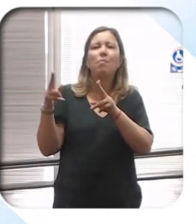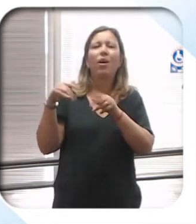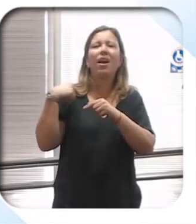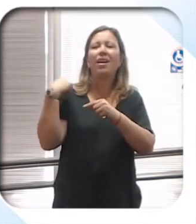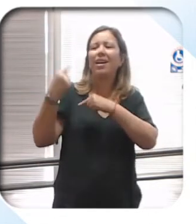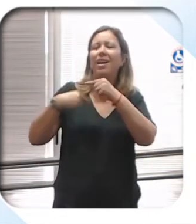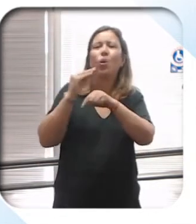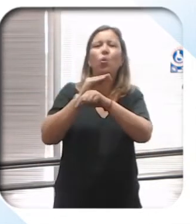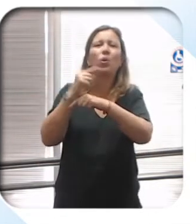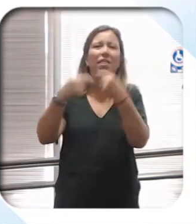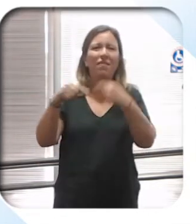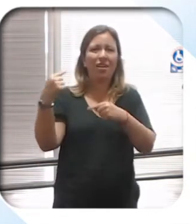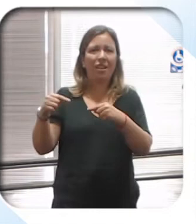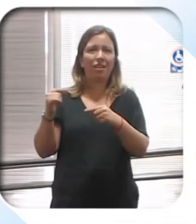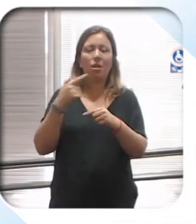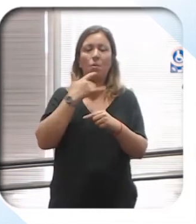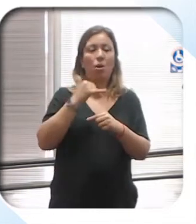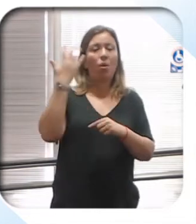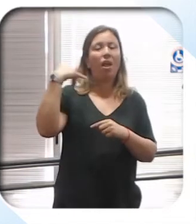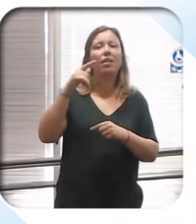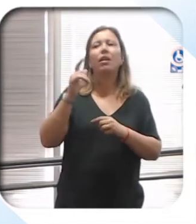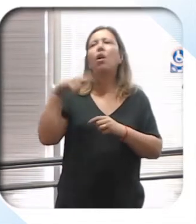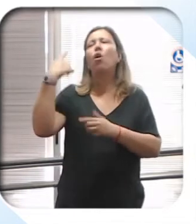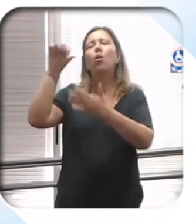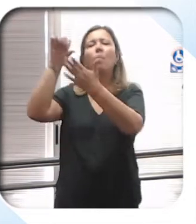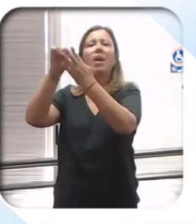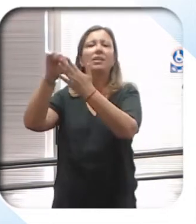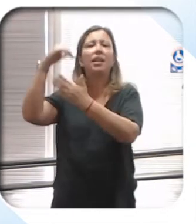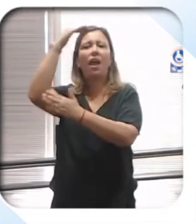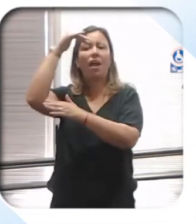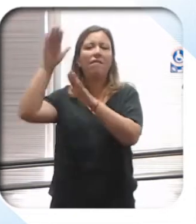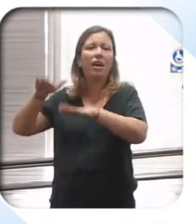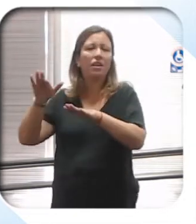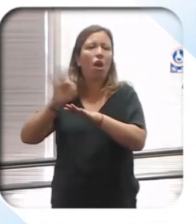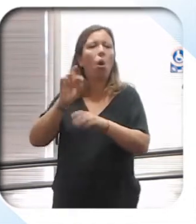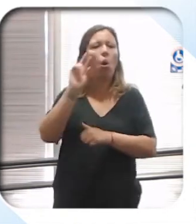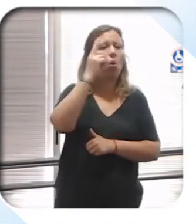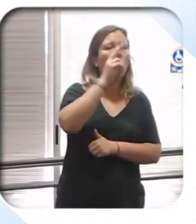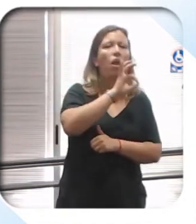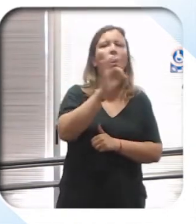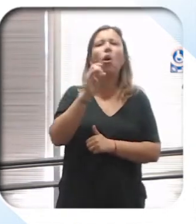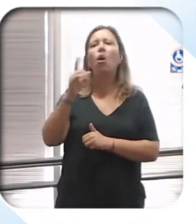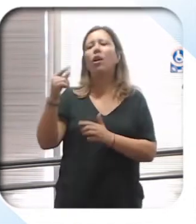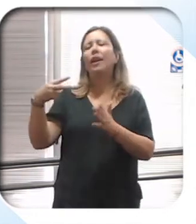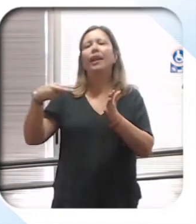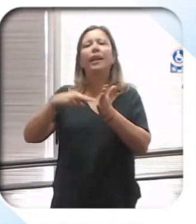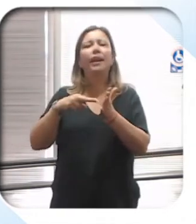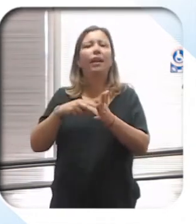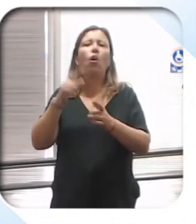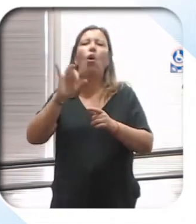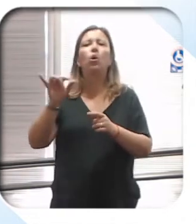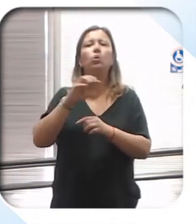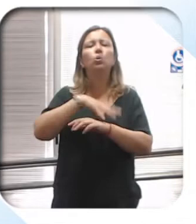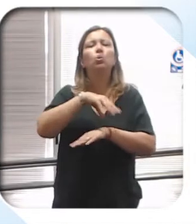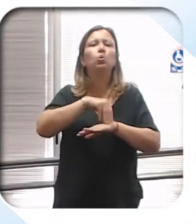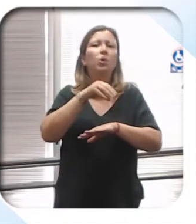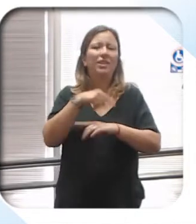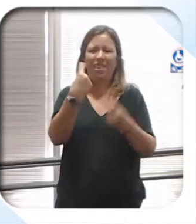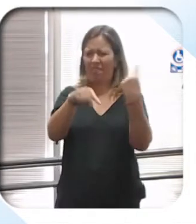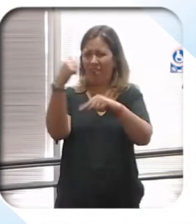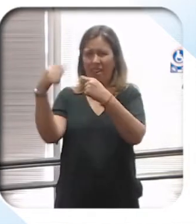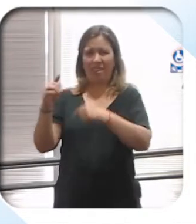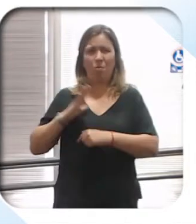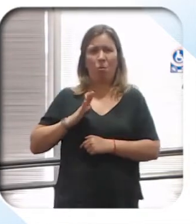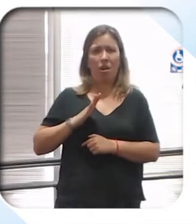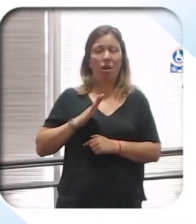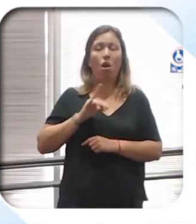por ejemplo, una mujer en Afganistán, en Irán, en Uruguay o en Suecia. Es completamente distinto. Y tampoco una